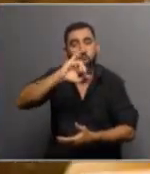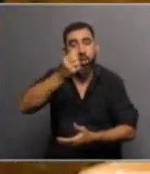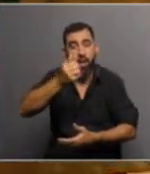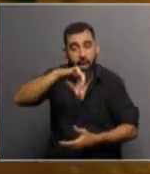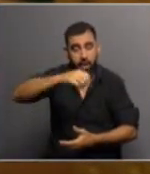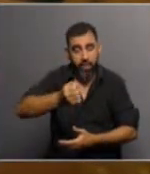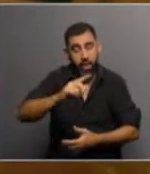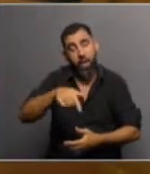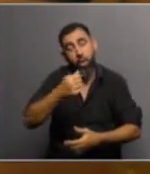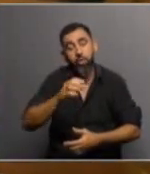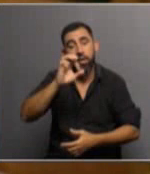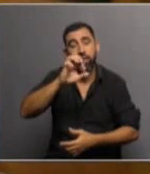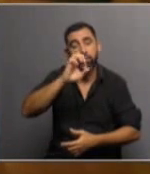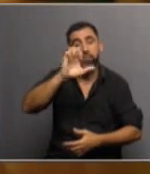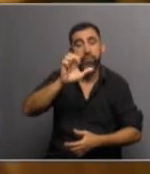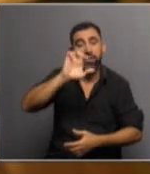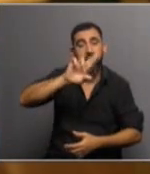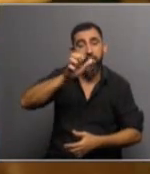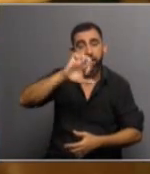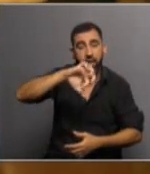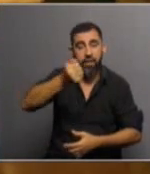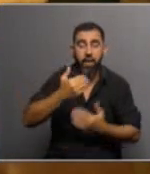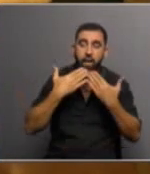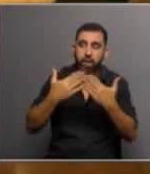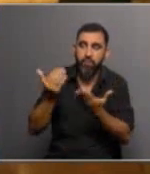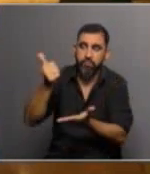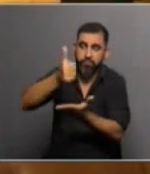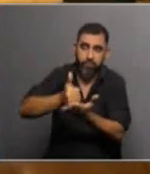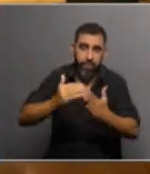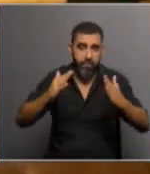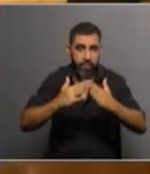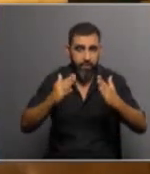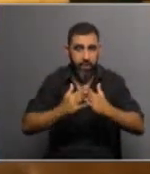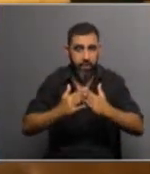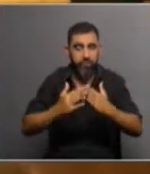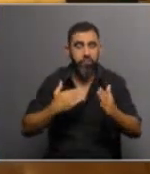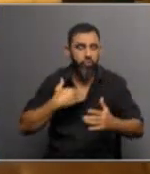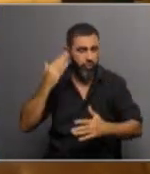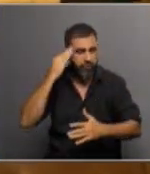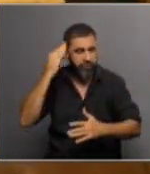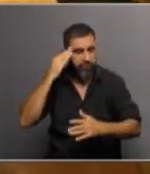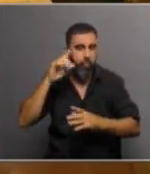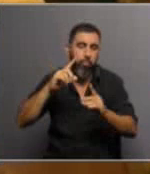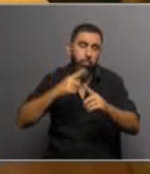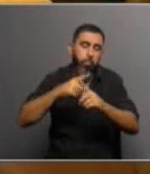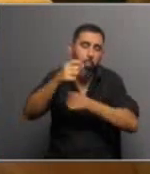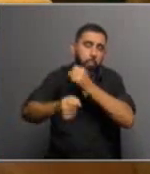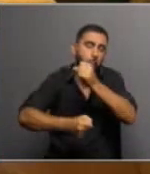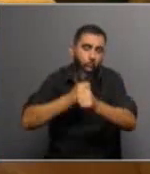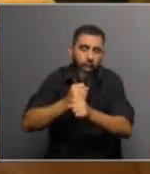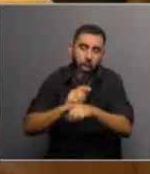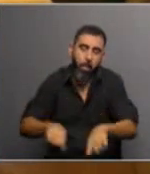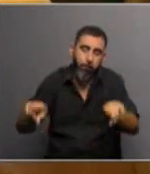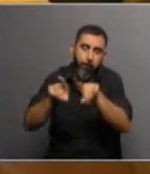serena a quien le agradecemos por recibirnos y bueno sí que capaz que todos los años puede parecer un poco